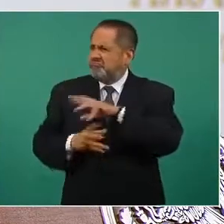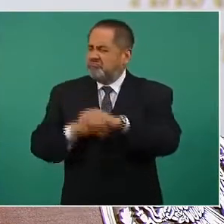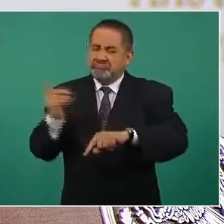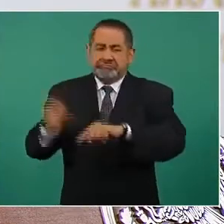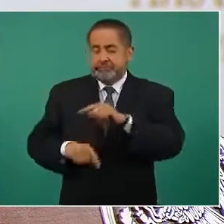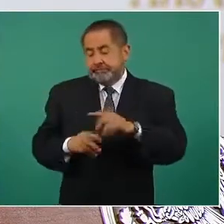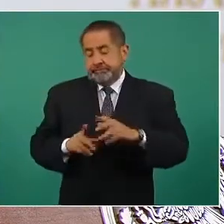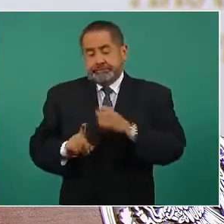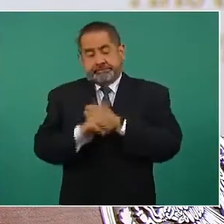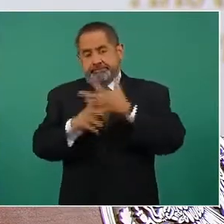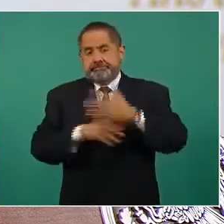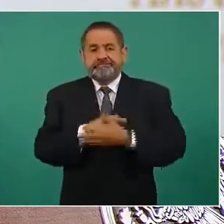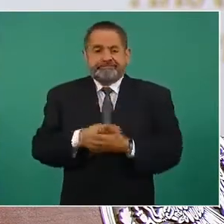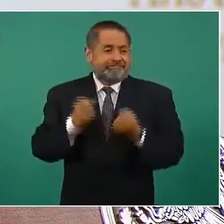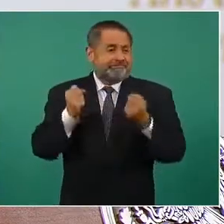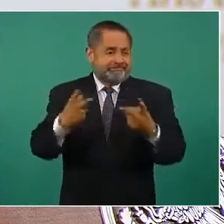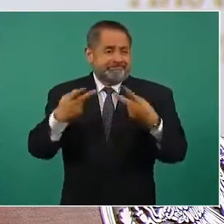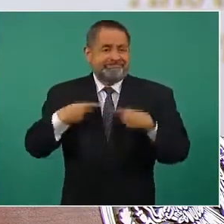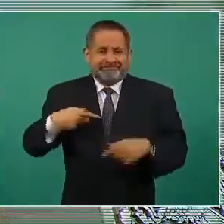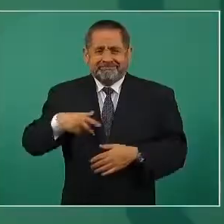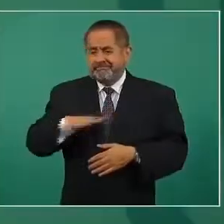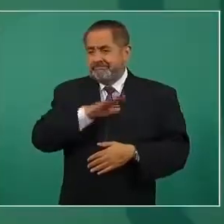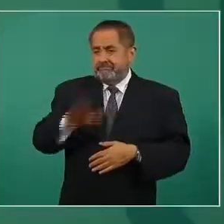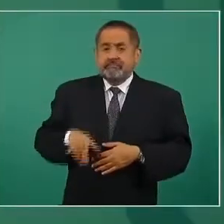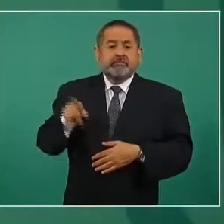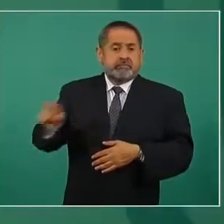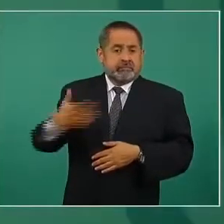y causaron la muerte de un